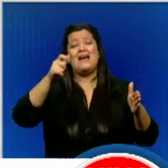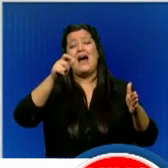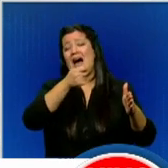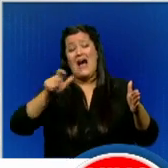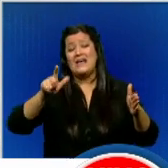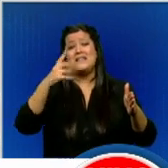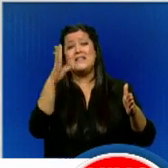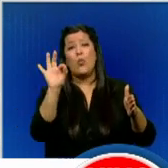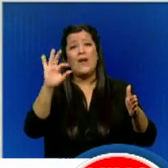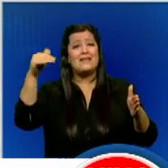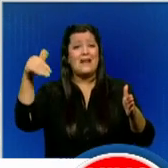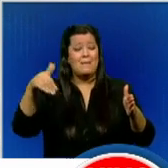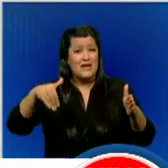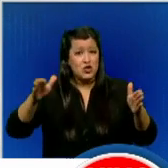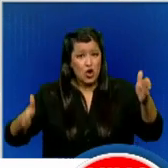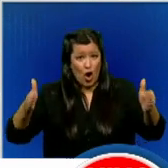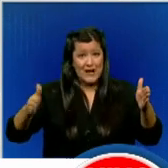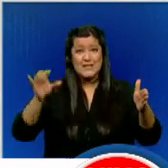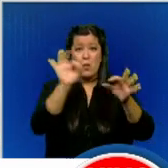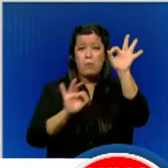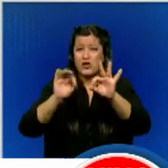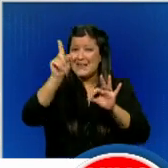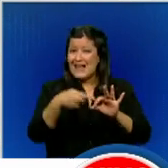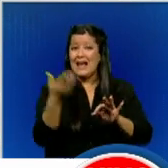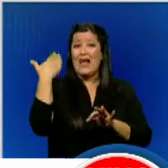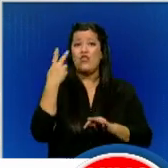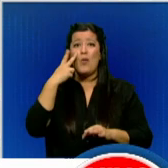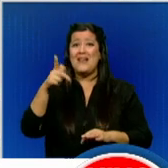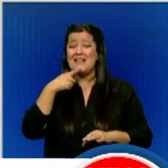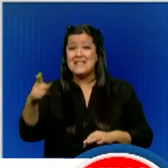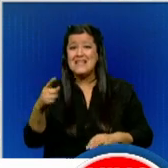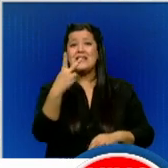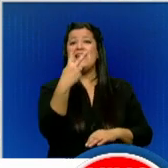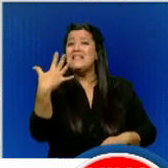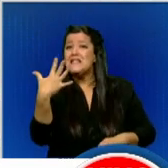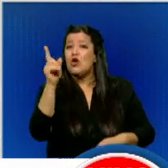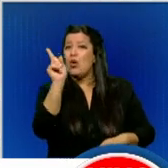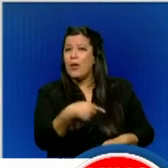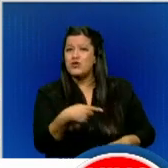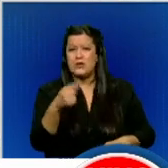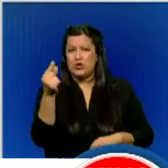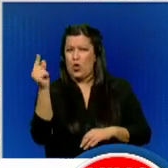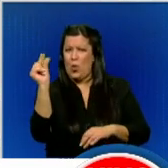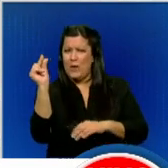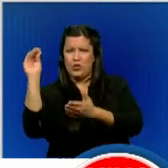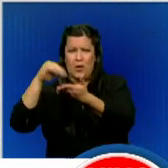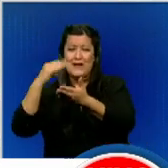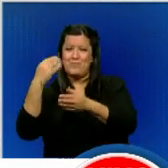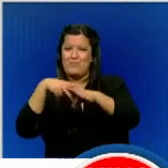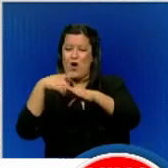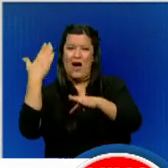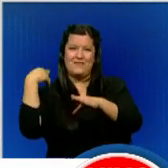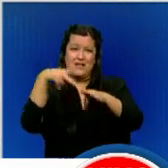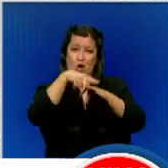la alícuota en la ley de ganancia del 2017 a 25 para la 1 minuto más la distribución